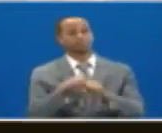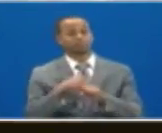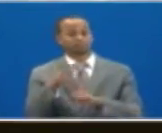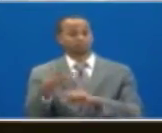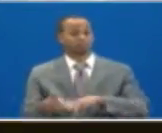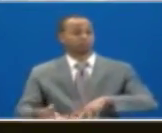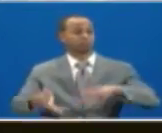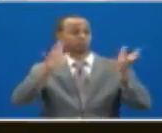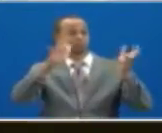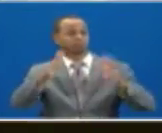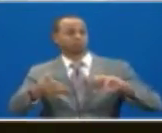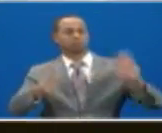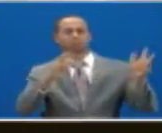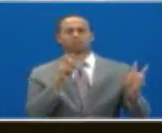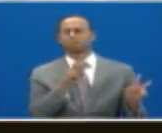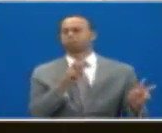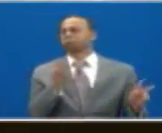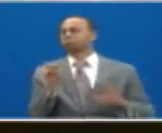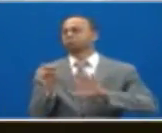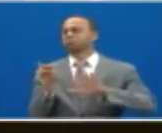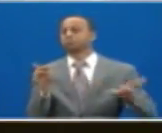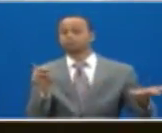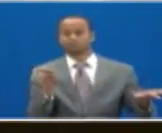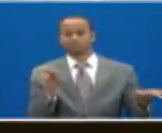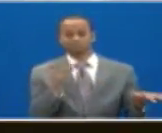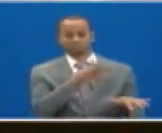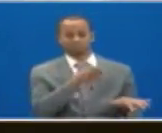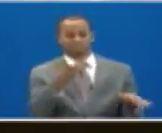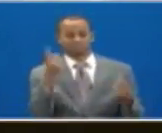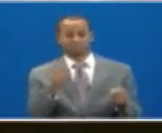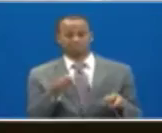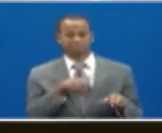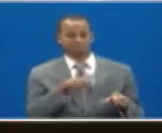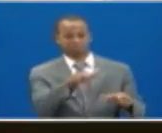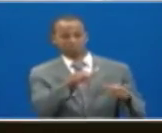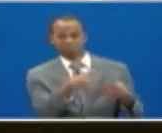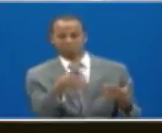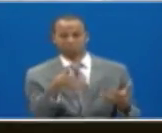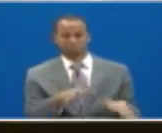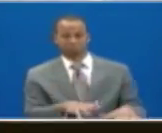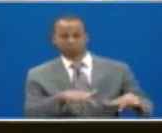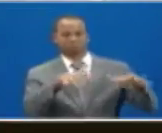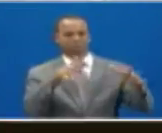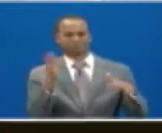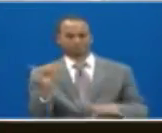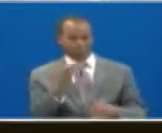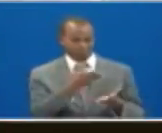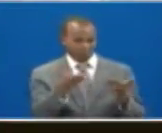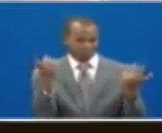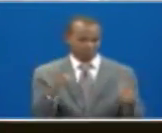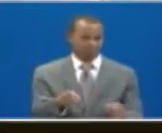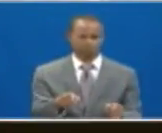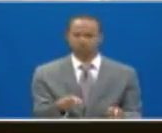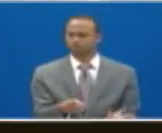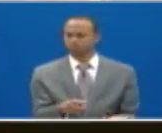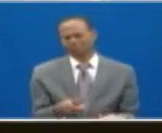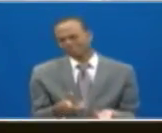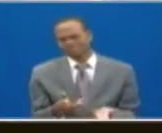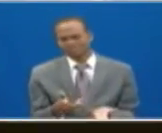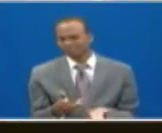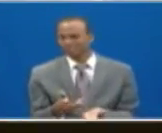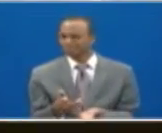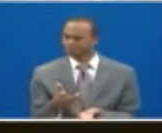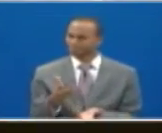que vivían todos ustedes cuando el río Sama o el Isabela crecía. Esa es la República Dominicana que